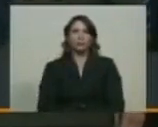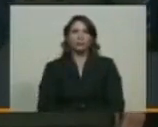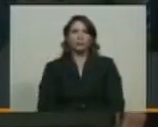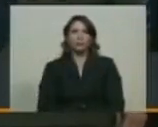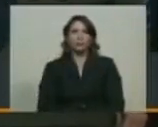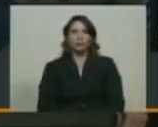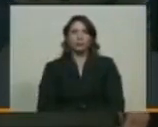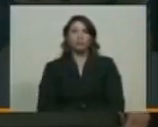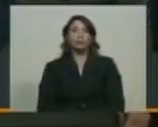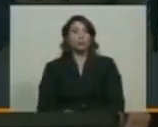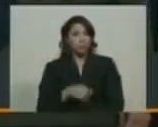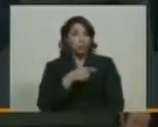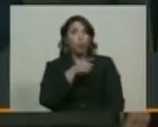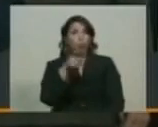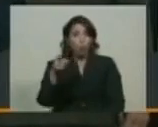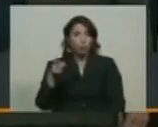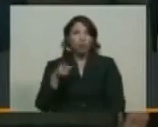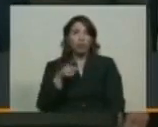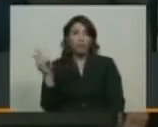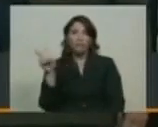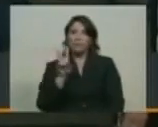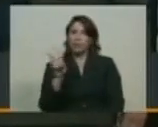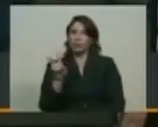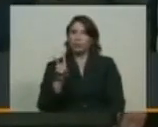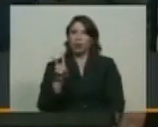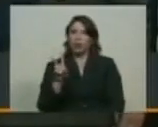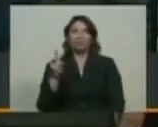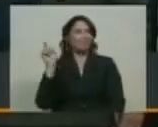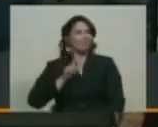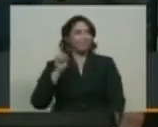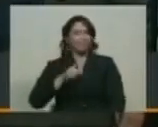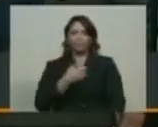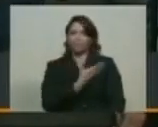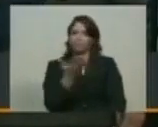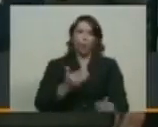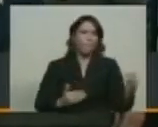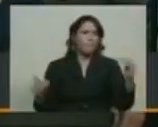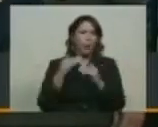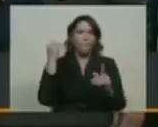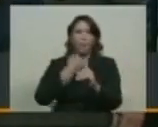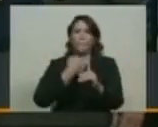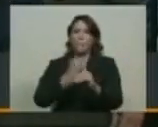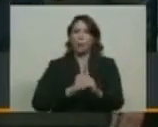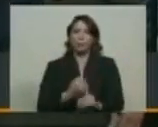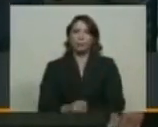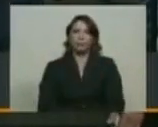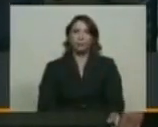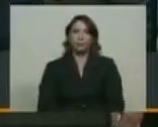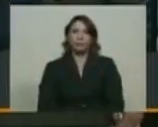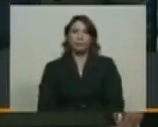es con ustedes. Venezuela necesita de ustedes la máxima moral combativa,